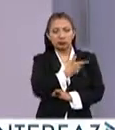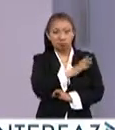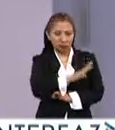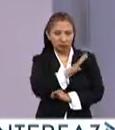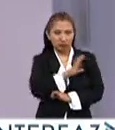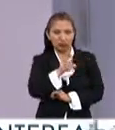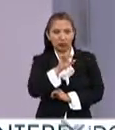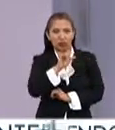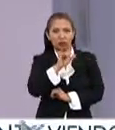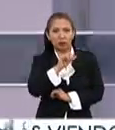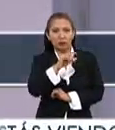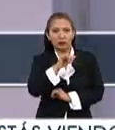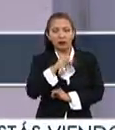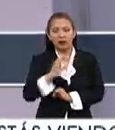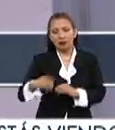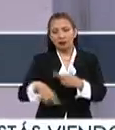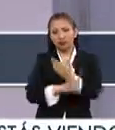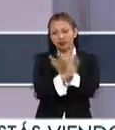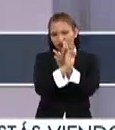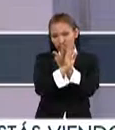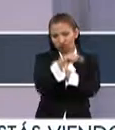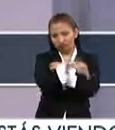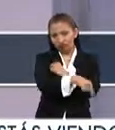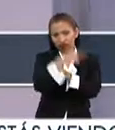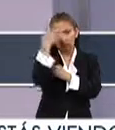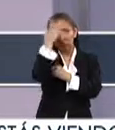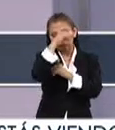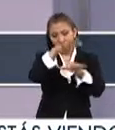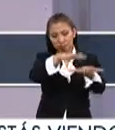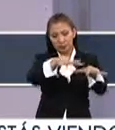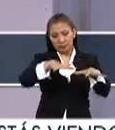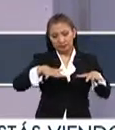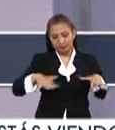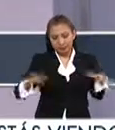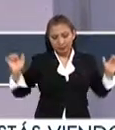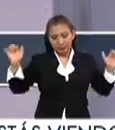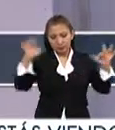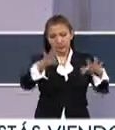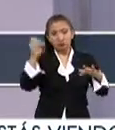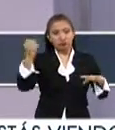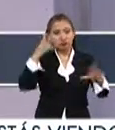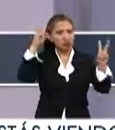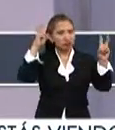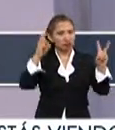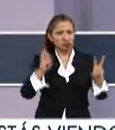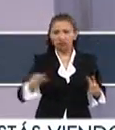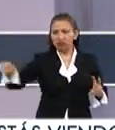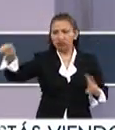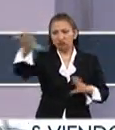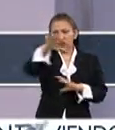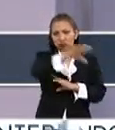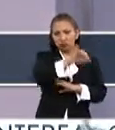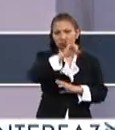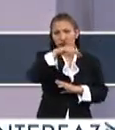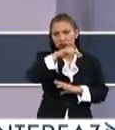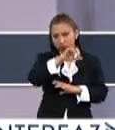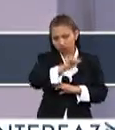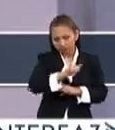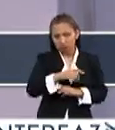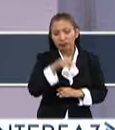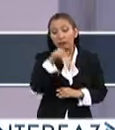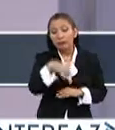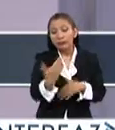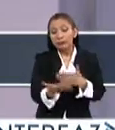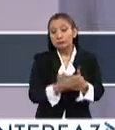Molina, ahí en el Centro Médico Siglo XXI, un auditorio bonito, padrísimo, y hubo ponencias por parte de todas las estructuras del INEA. Y